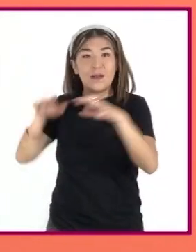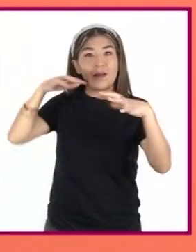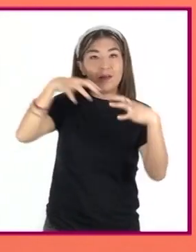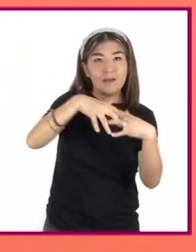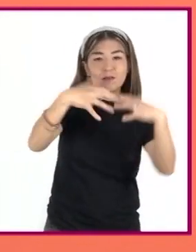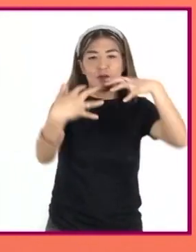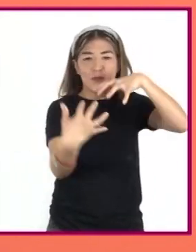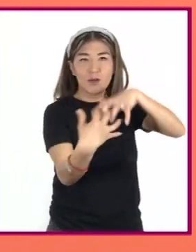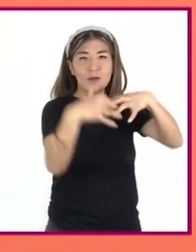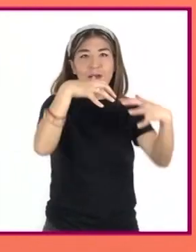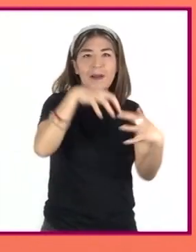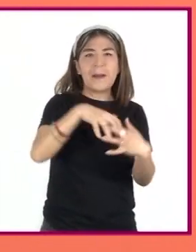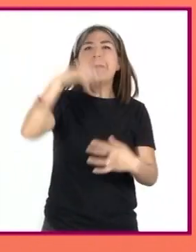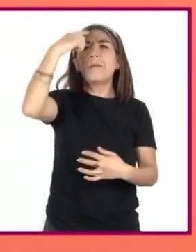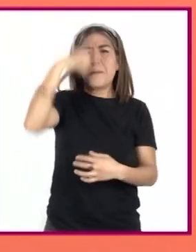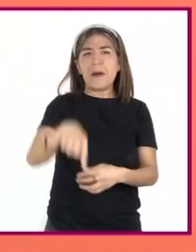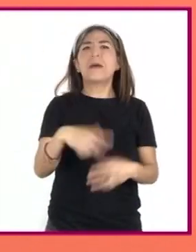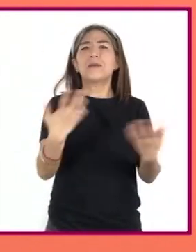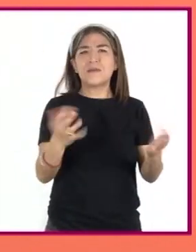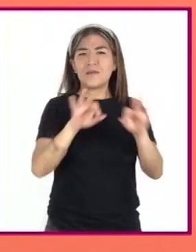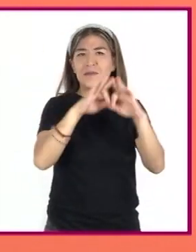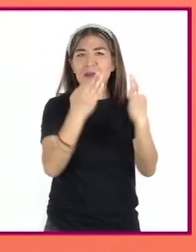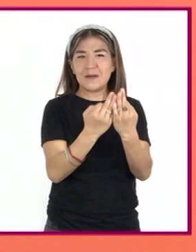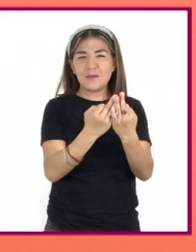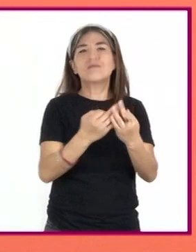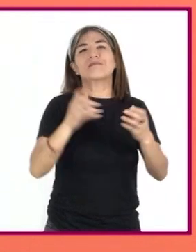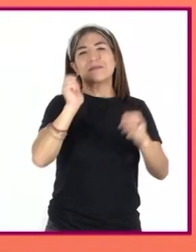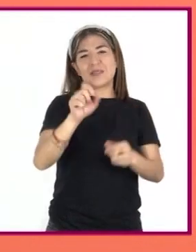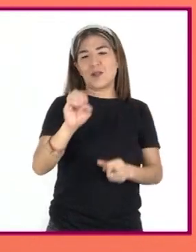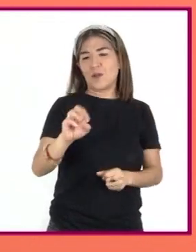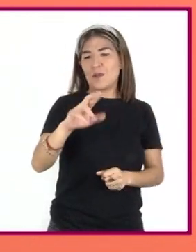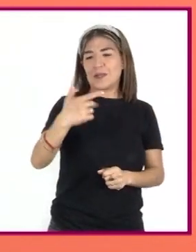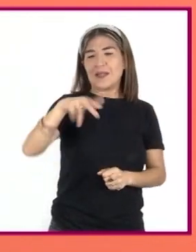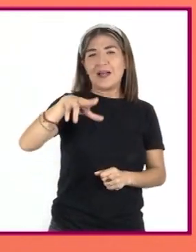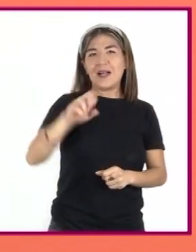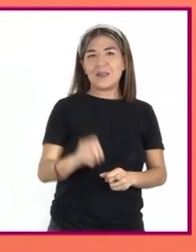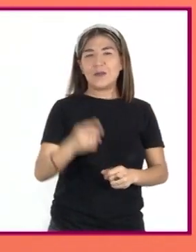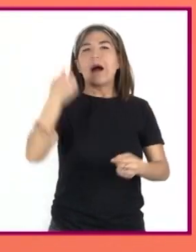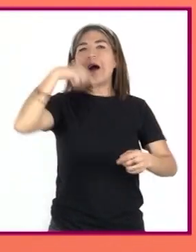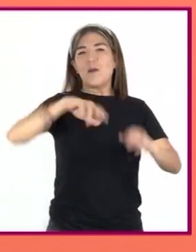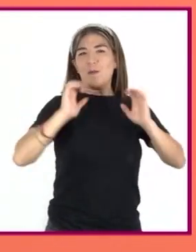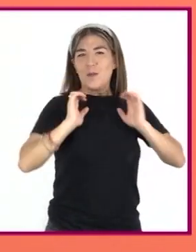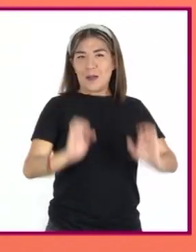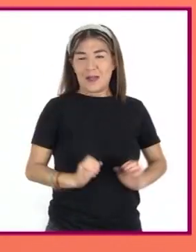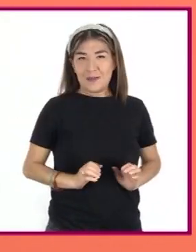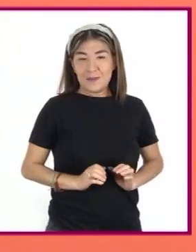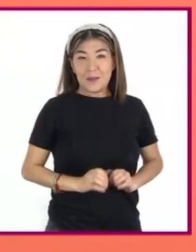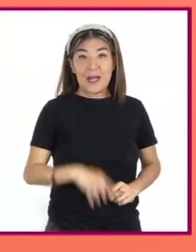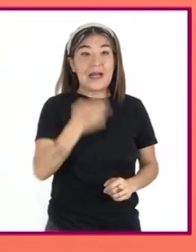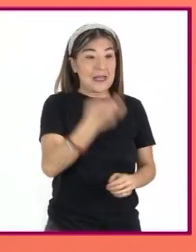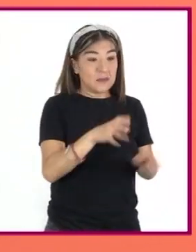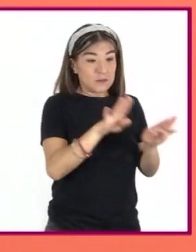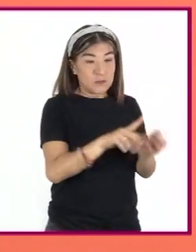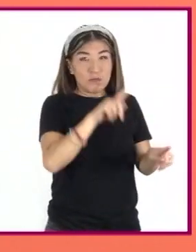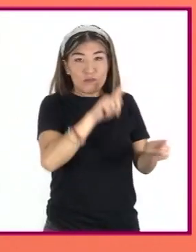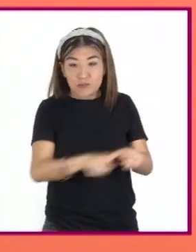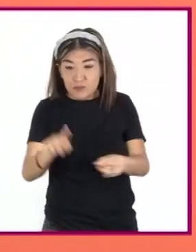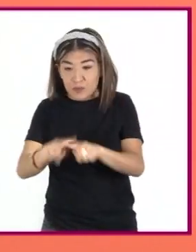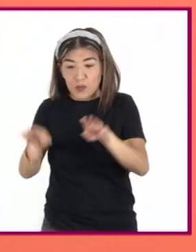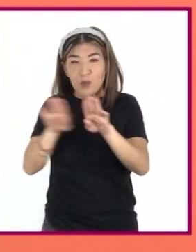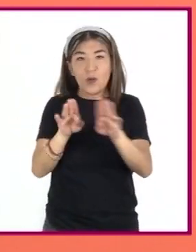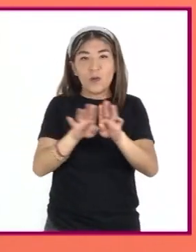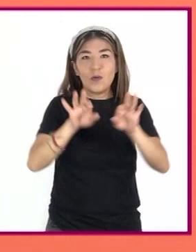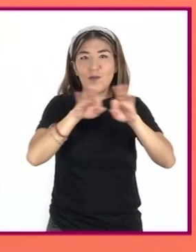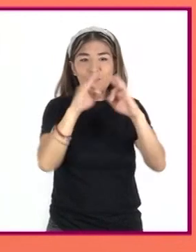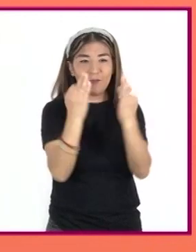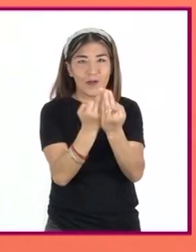se unen para construir un órgano. De la misma manera como muchos barrios se juntan formando una